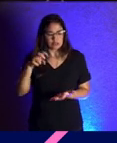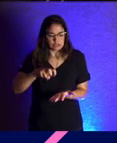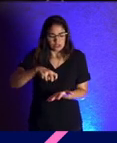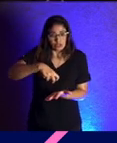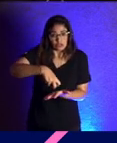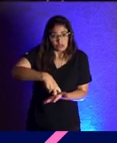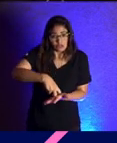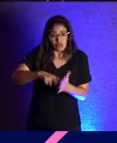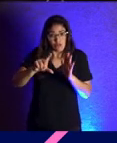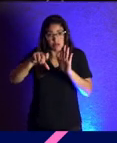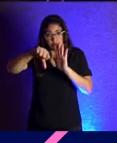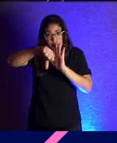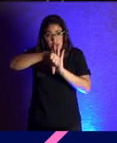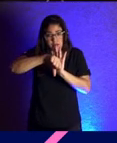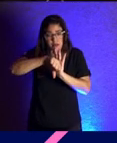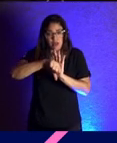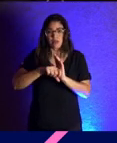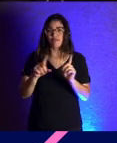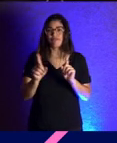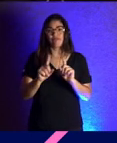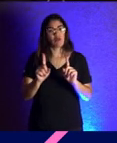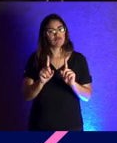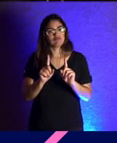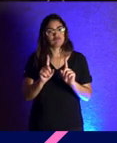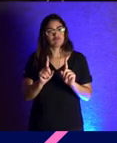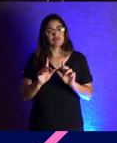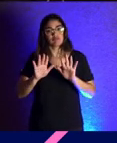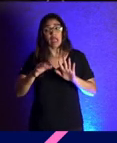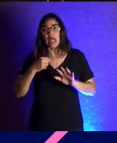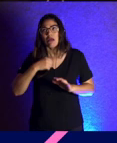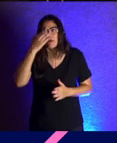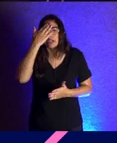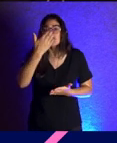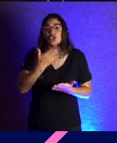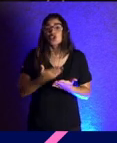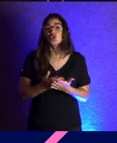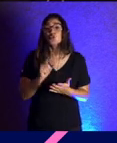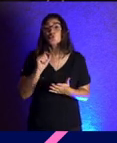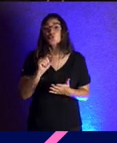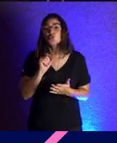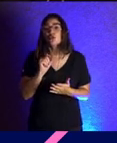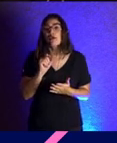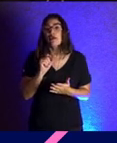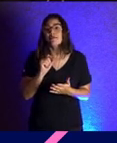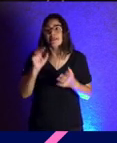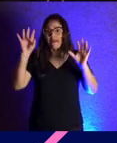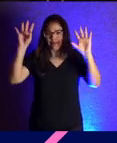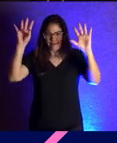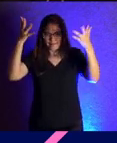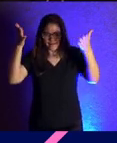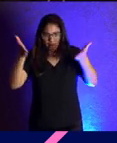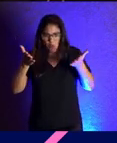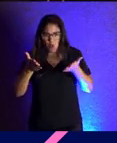pero creo que y por lo que hemos visto para que esta onda de la podamos repasar durante